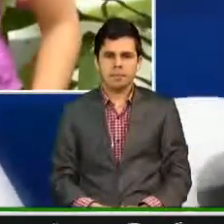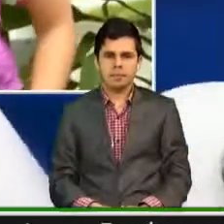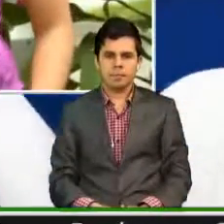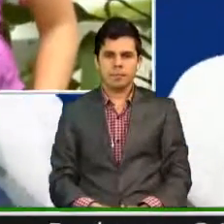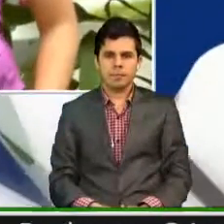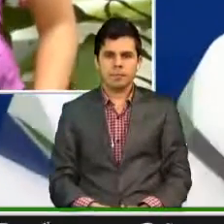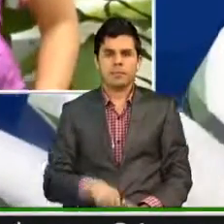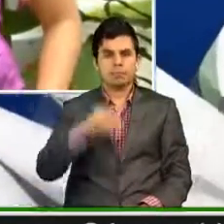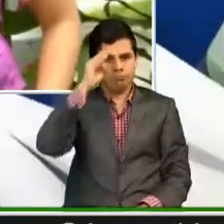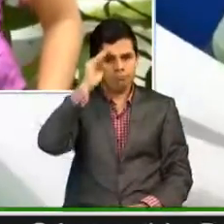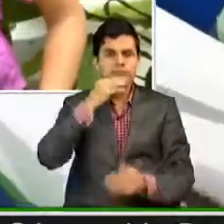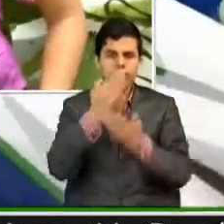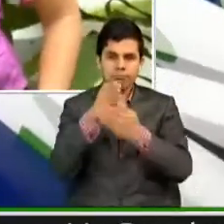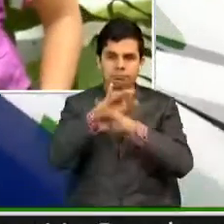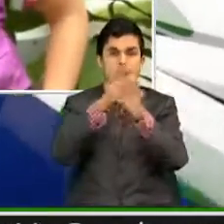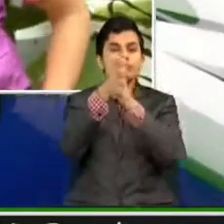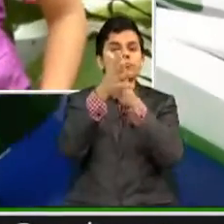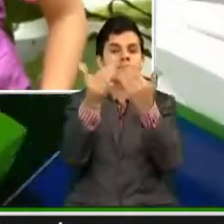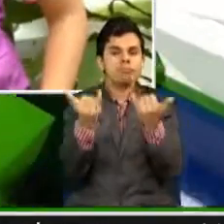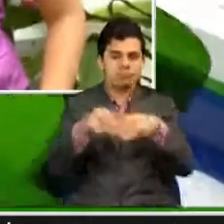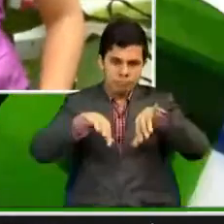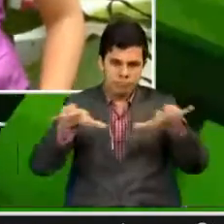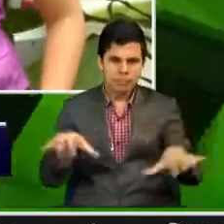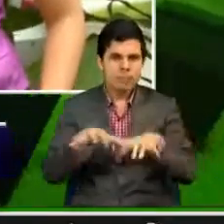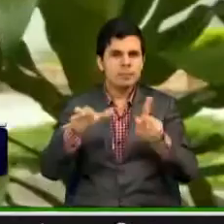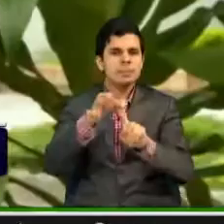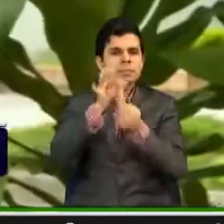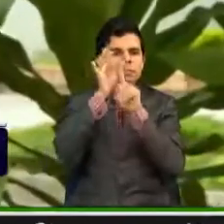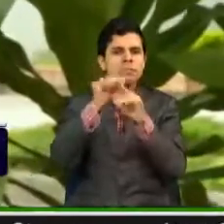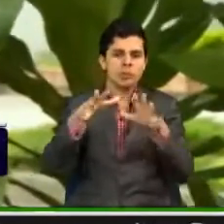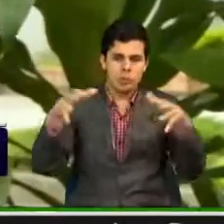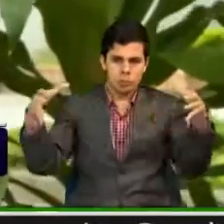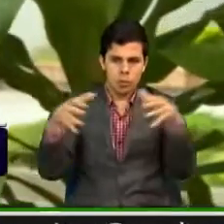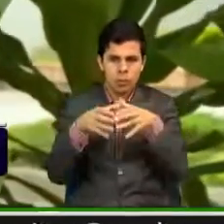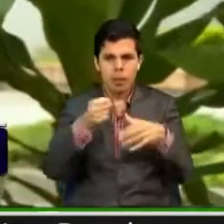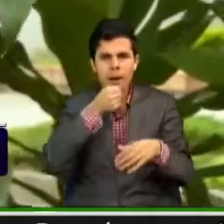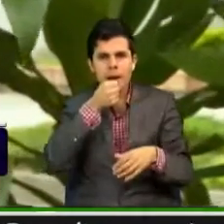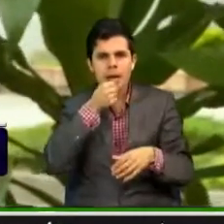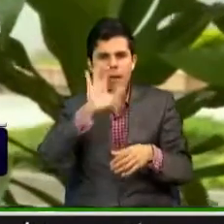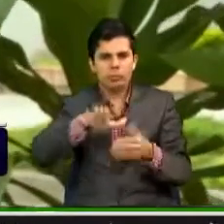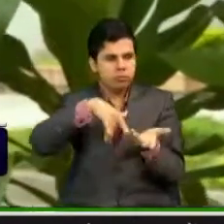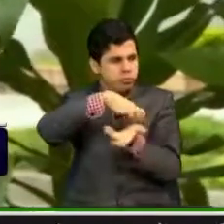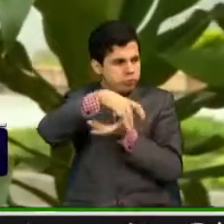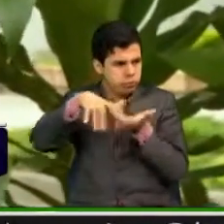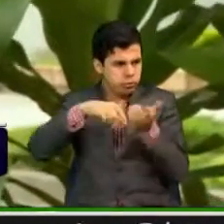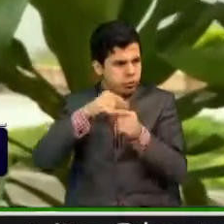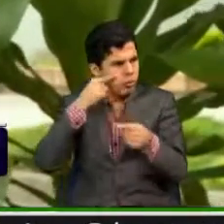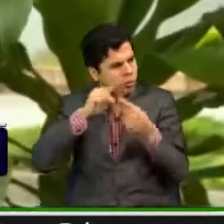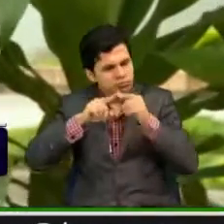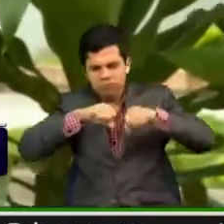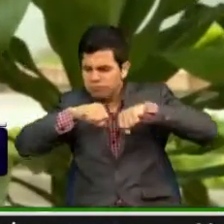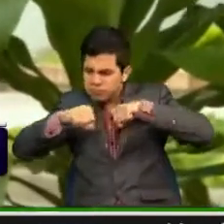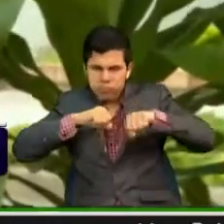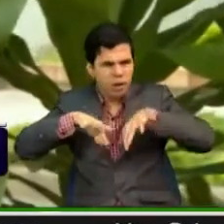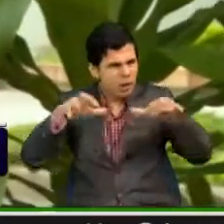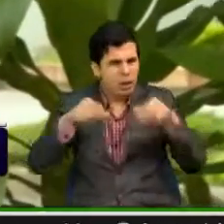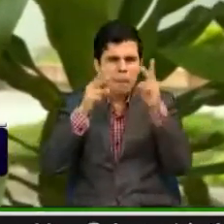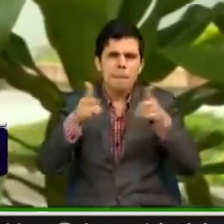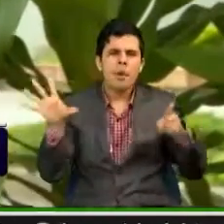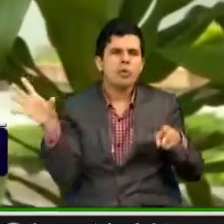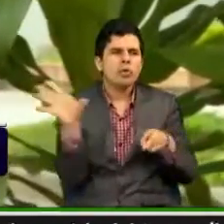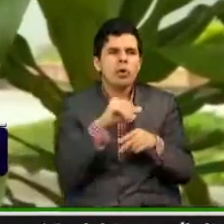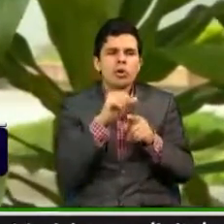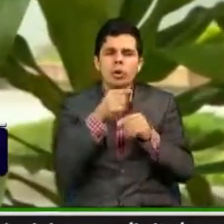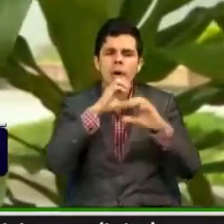hola muy buenas tardes y miren la jornada es liderada por la corporación de periodistas de santander y lo que busca es reunir a todos los comunicadores